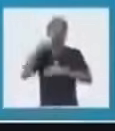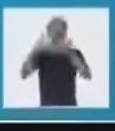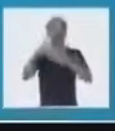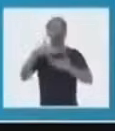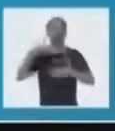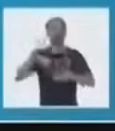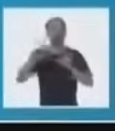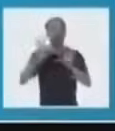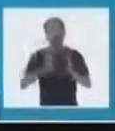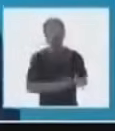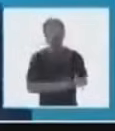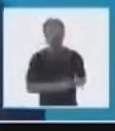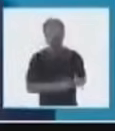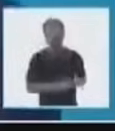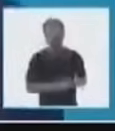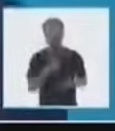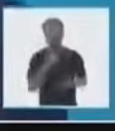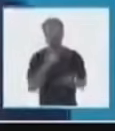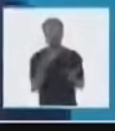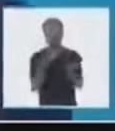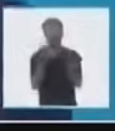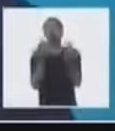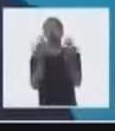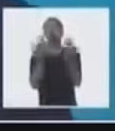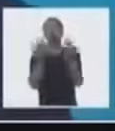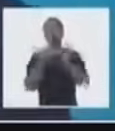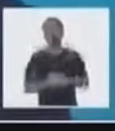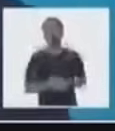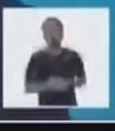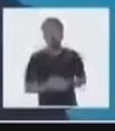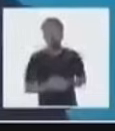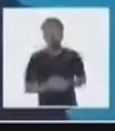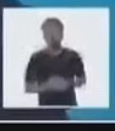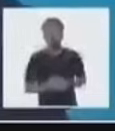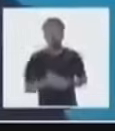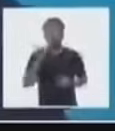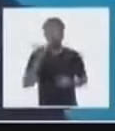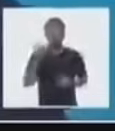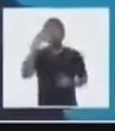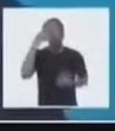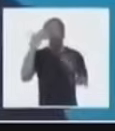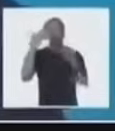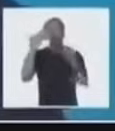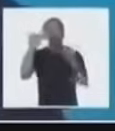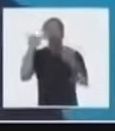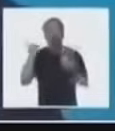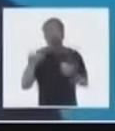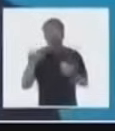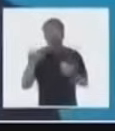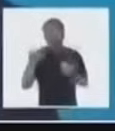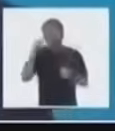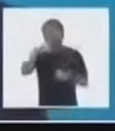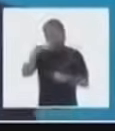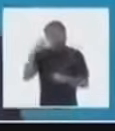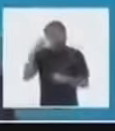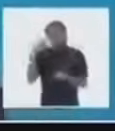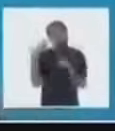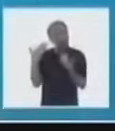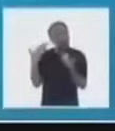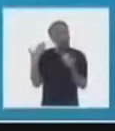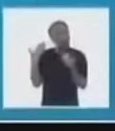Obvio que no. O suponete, o un llamado de Massa, un gobierno de unidad nacional. Es obvio que no compartimos esa orientación de Milei, no